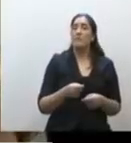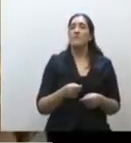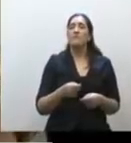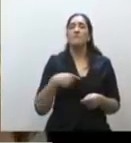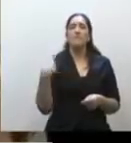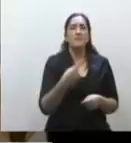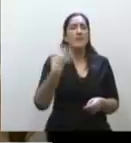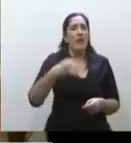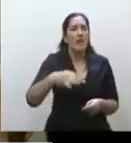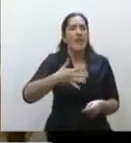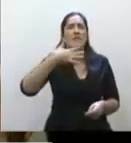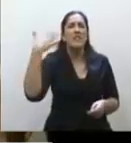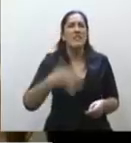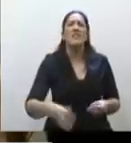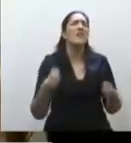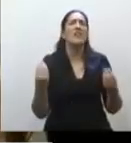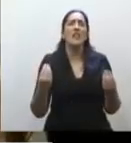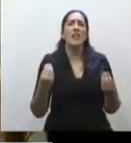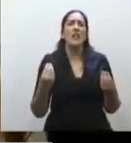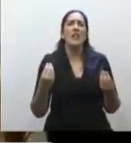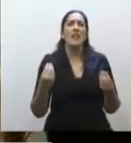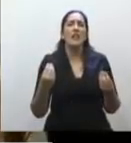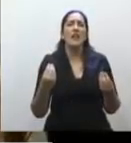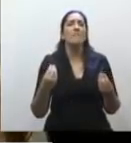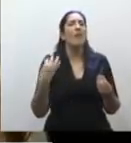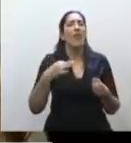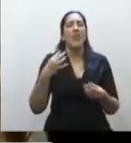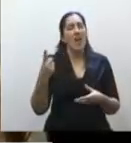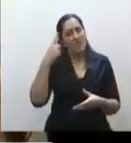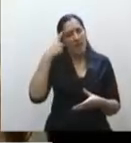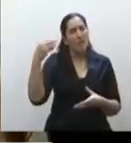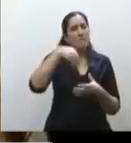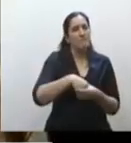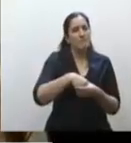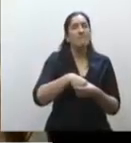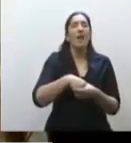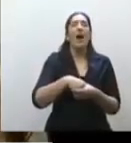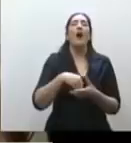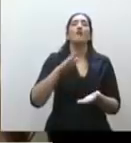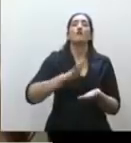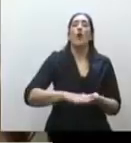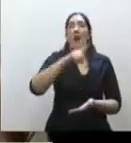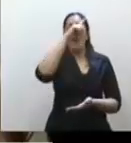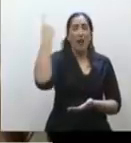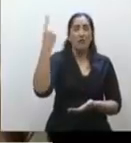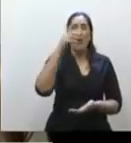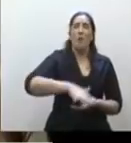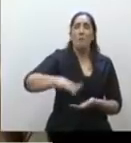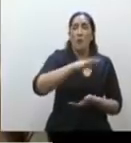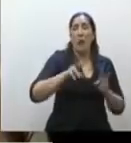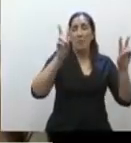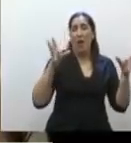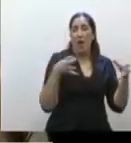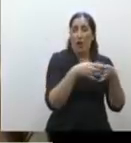tenemos que entender también que vamos a tener que incorporar la cuestión feminista a lo nacional y popular que caracterizó al